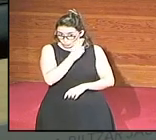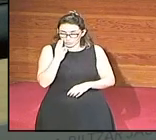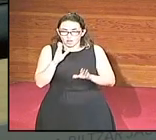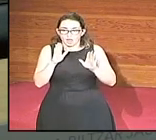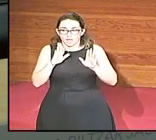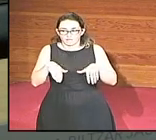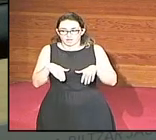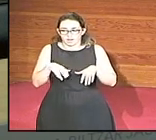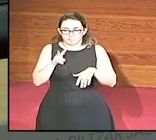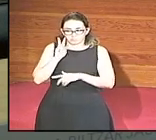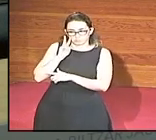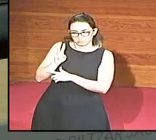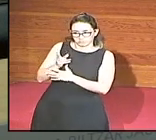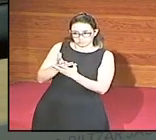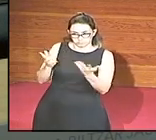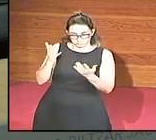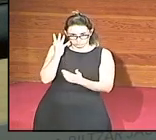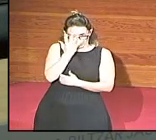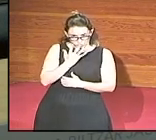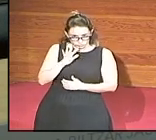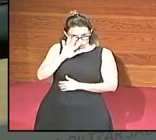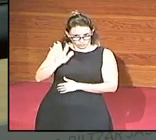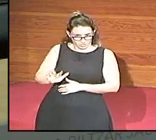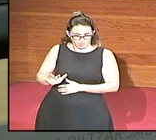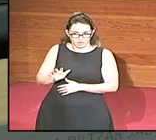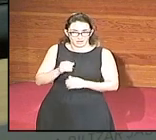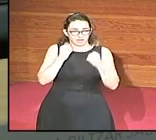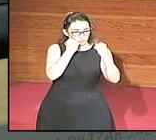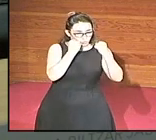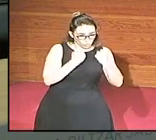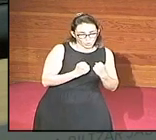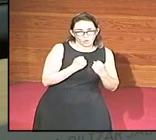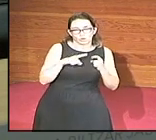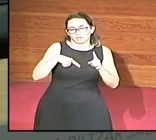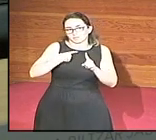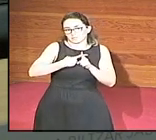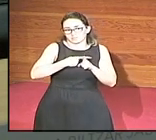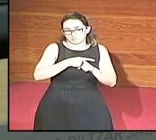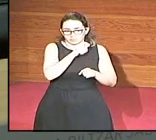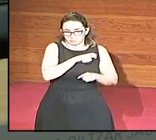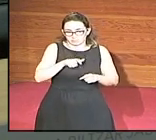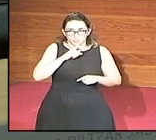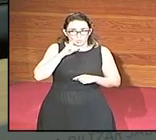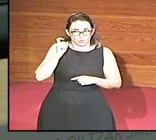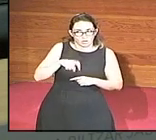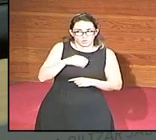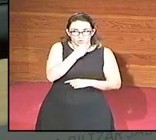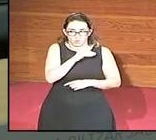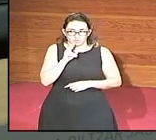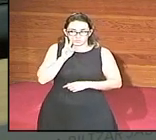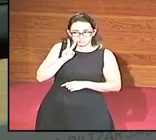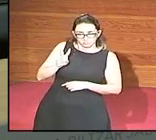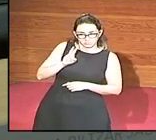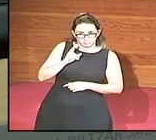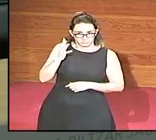desconfianza por parte de las instituciones y sobre todo de la juventud ucraniana, ¿no?, hacia el Patriarcado de Moscú. Ellos no